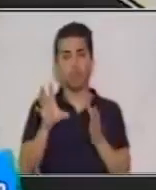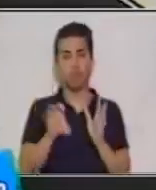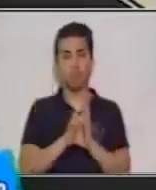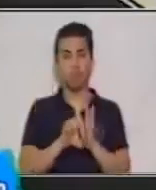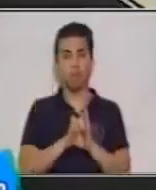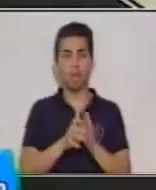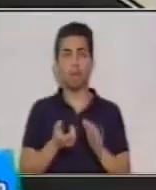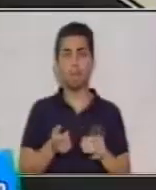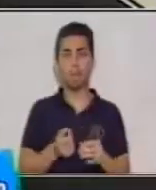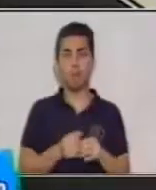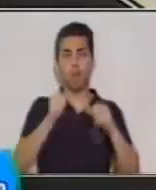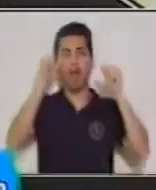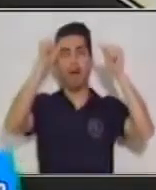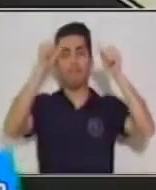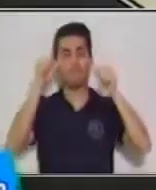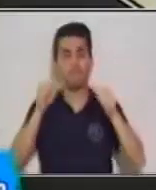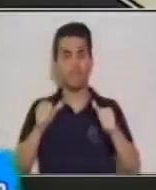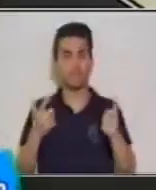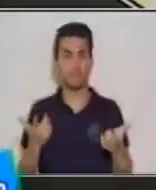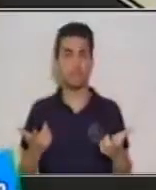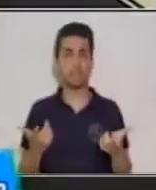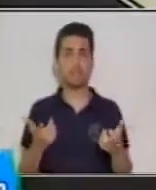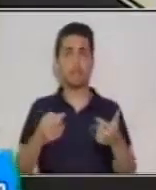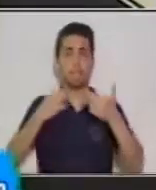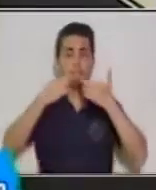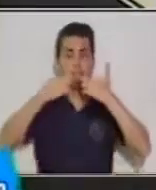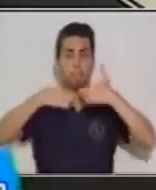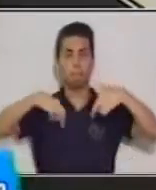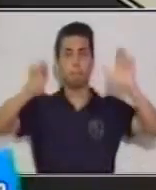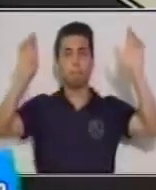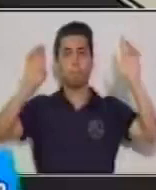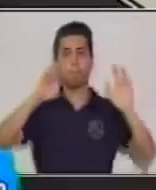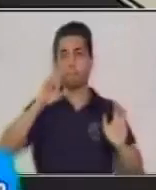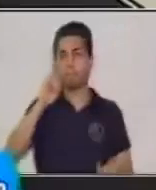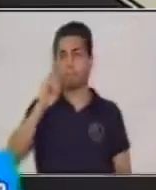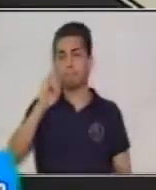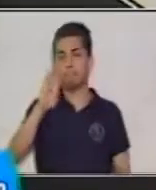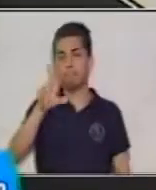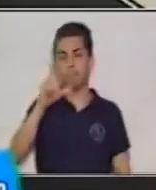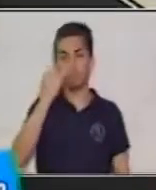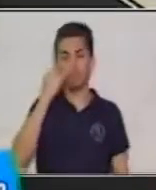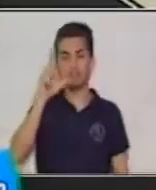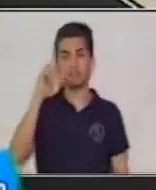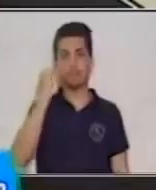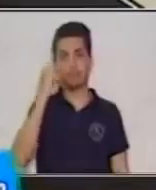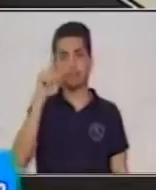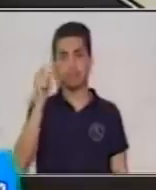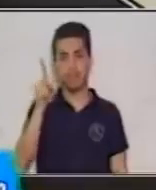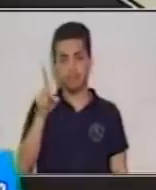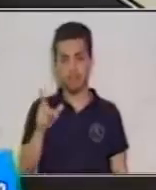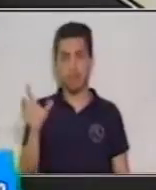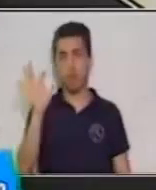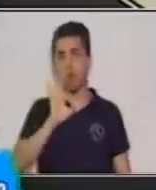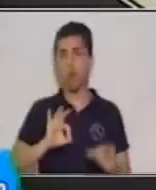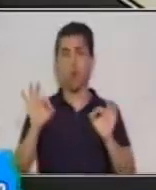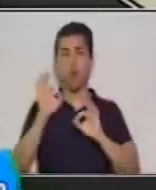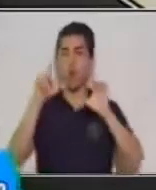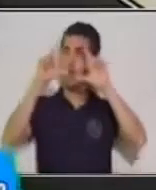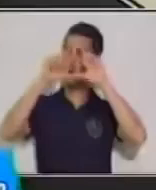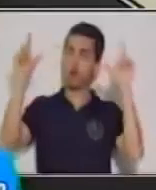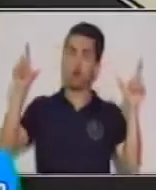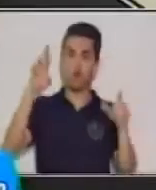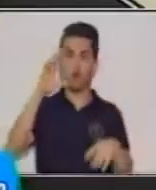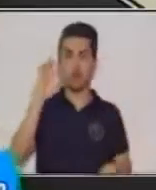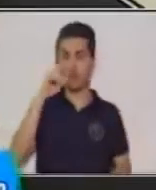ejemplo, afiches, la publicidad, algún rótulo, y esto lo tenemos en nuestras